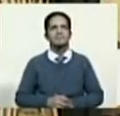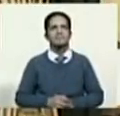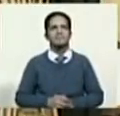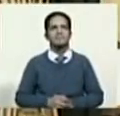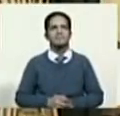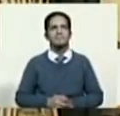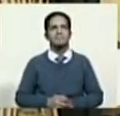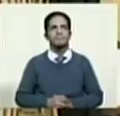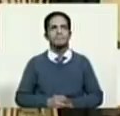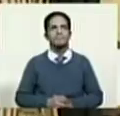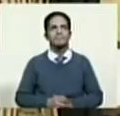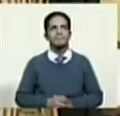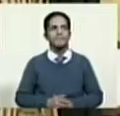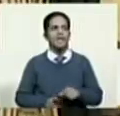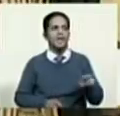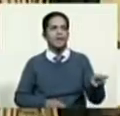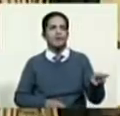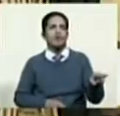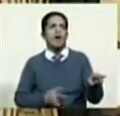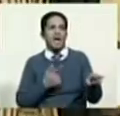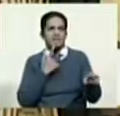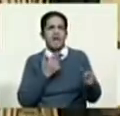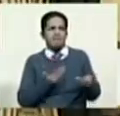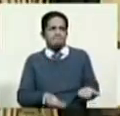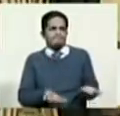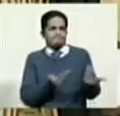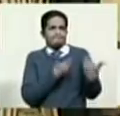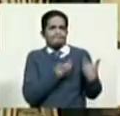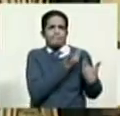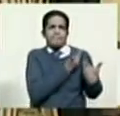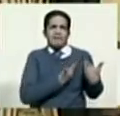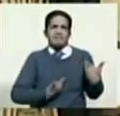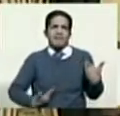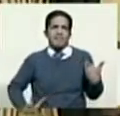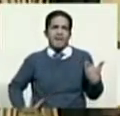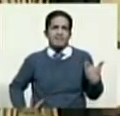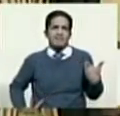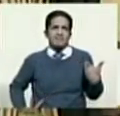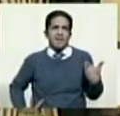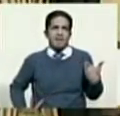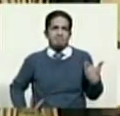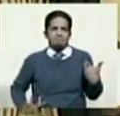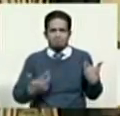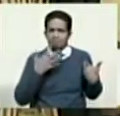Si la payasada de ellos de asumir una presidencia interina tuviera alguna vigencia,